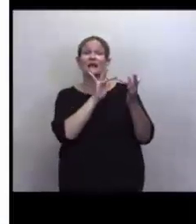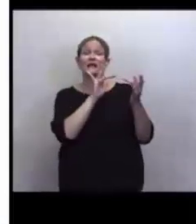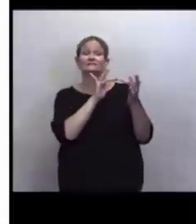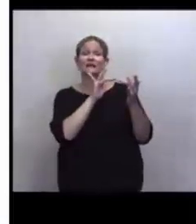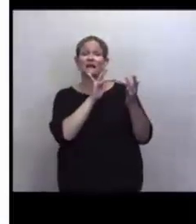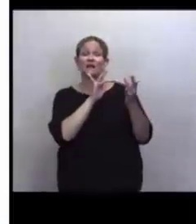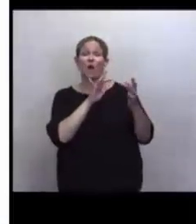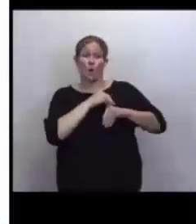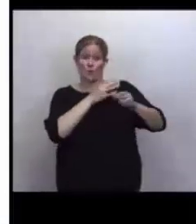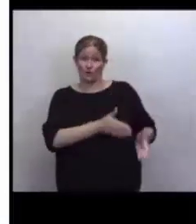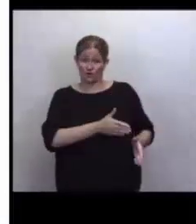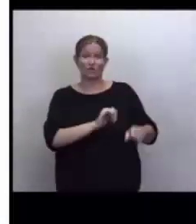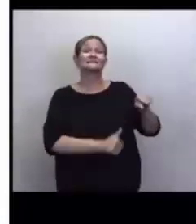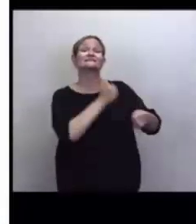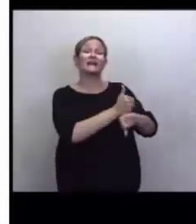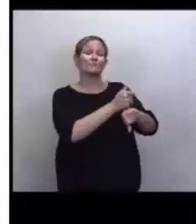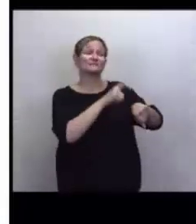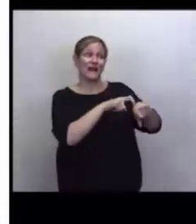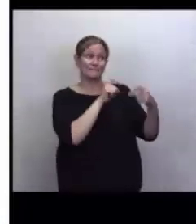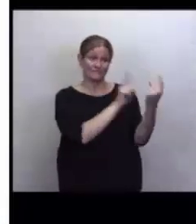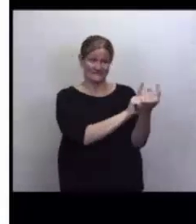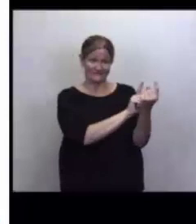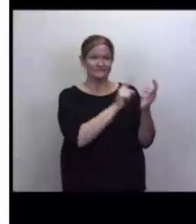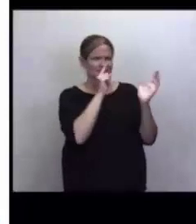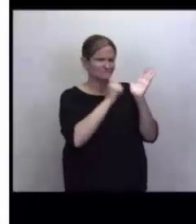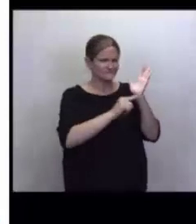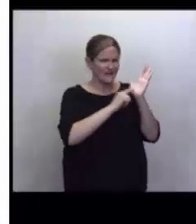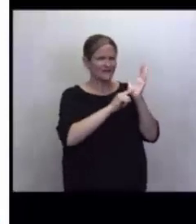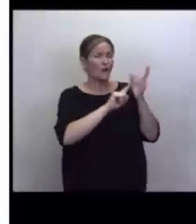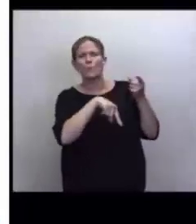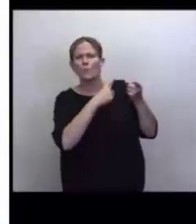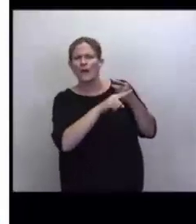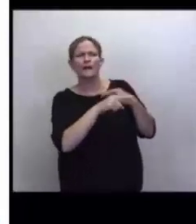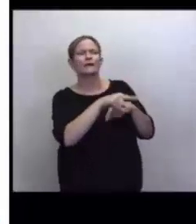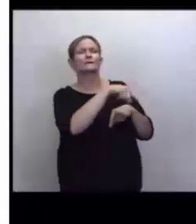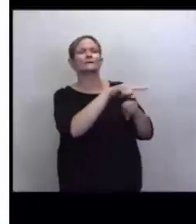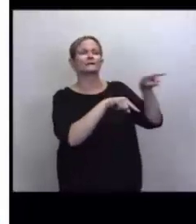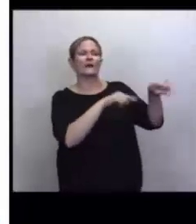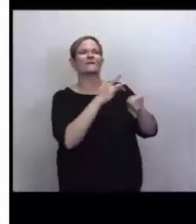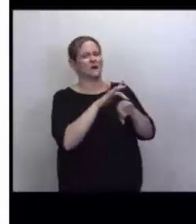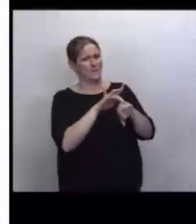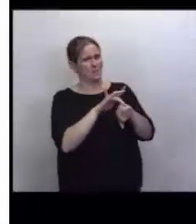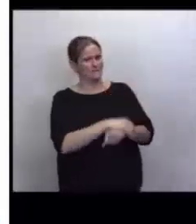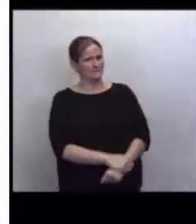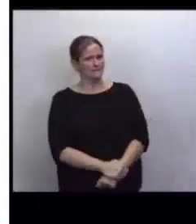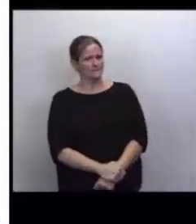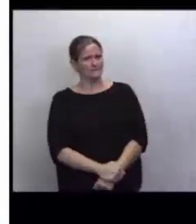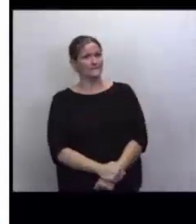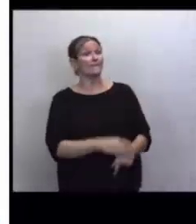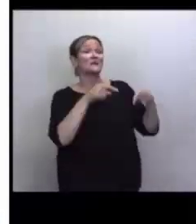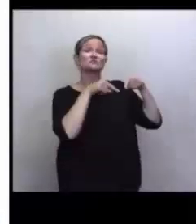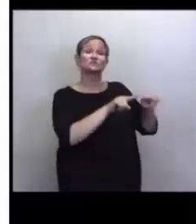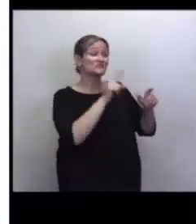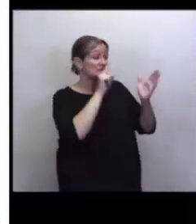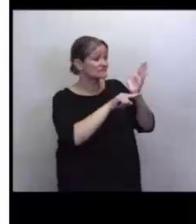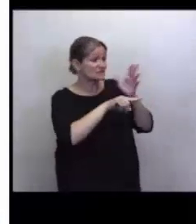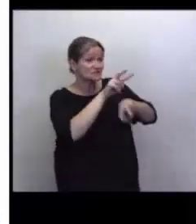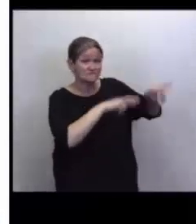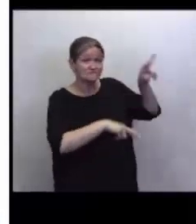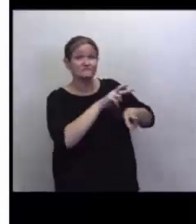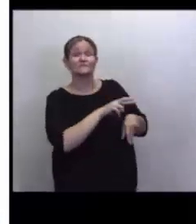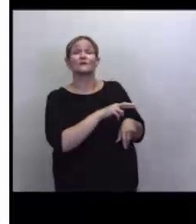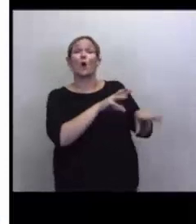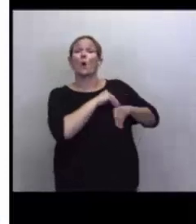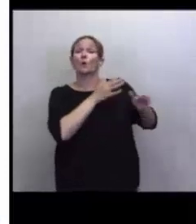adquisición seguiría 5 pasos, incluyendo 1, ponerse en contacto con el propietario para programar una inspección, y